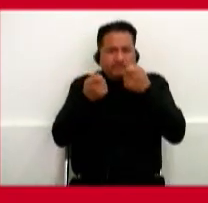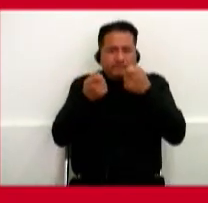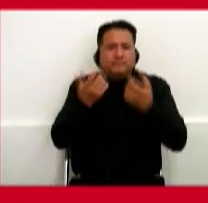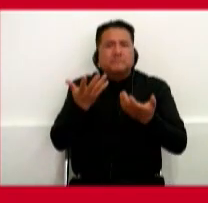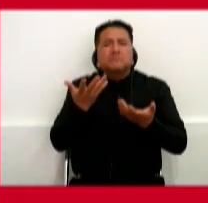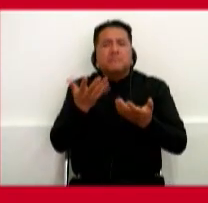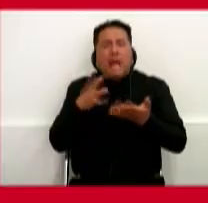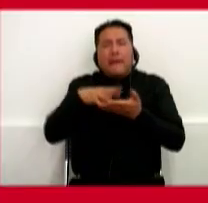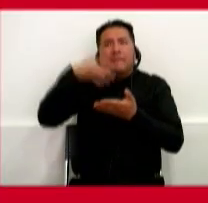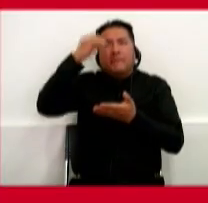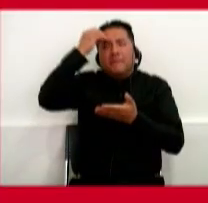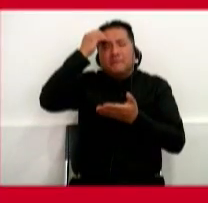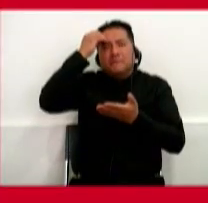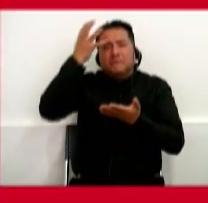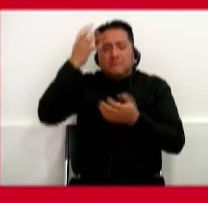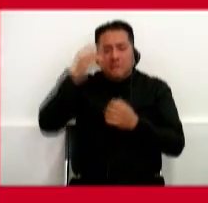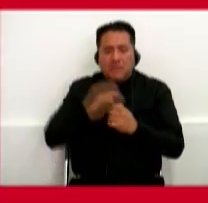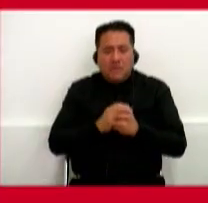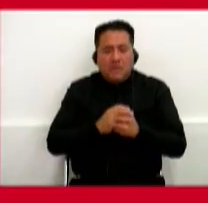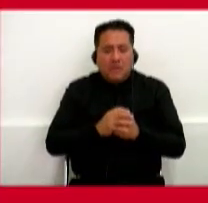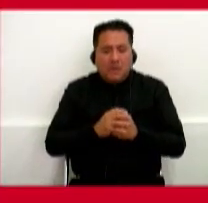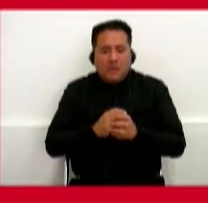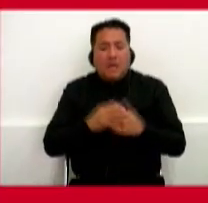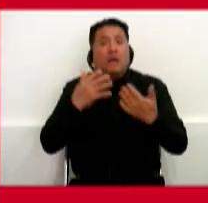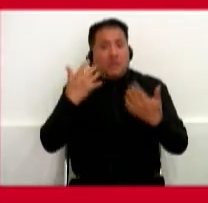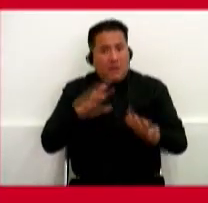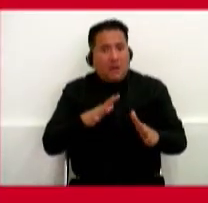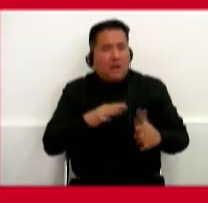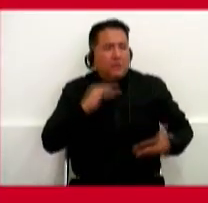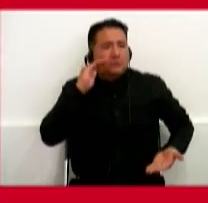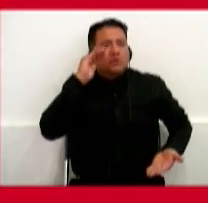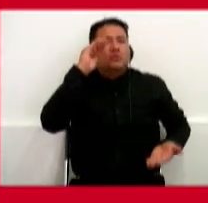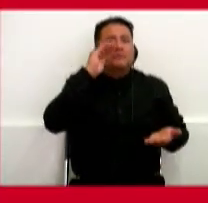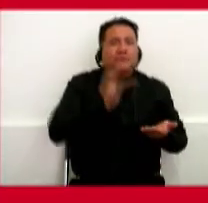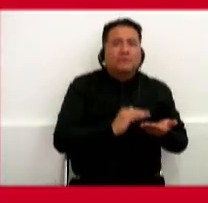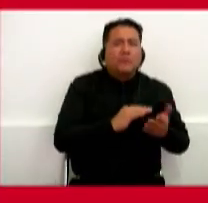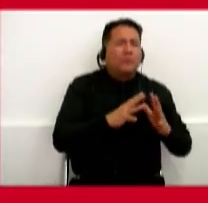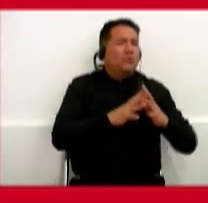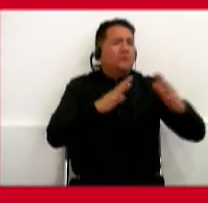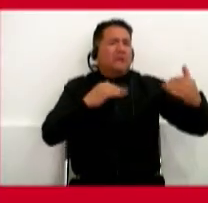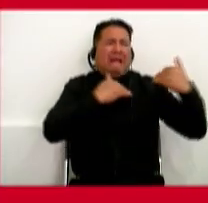altos estándares de seguridad y operativos, hemos reducido las